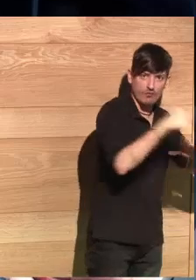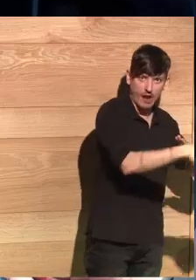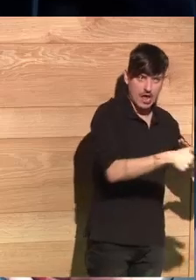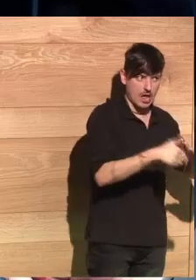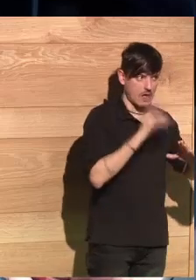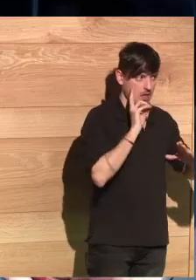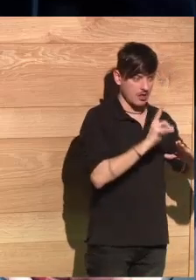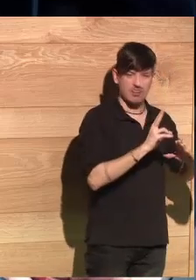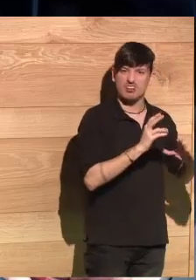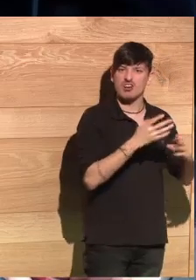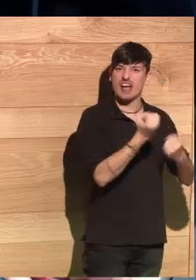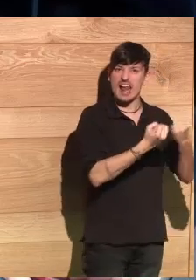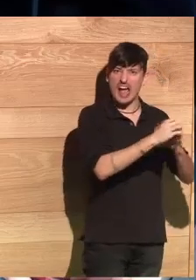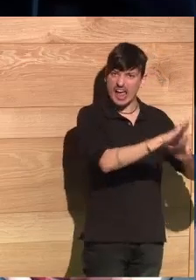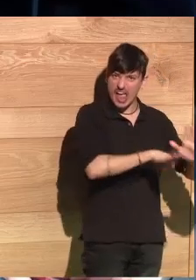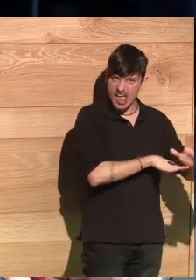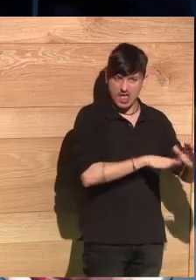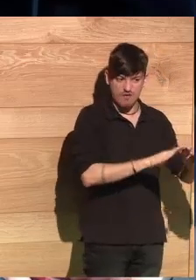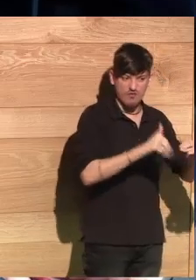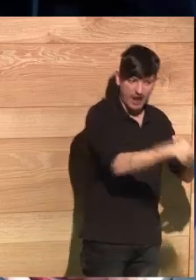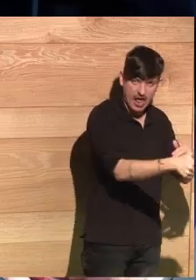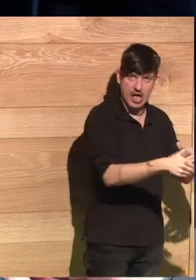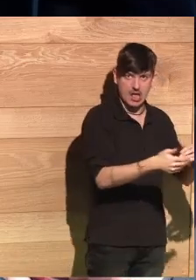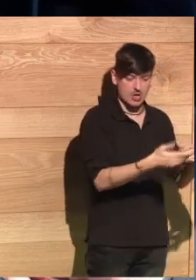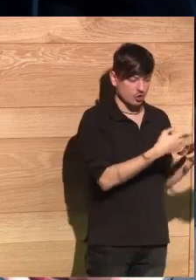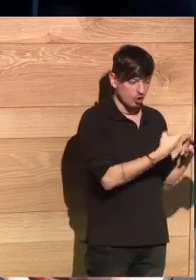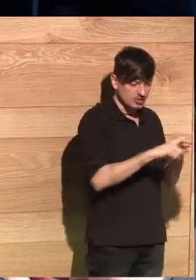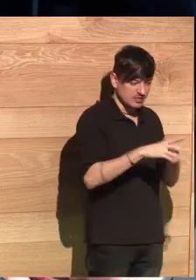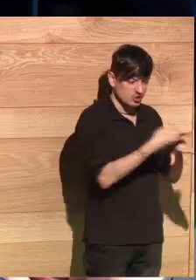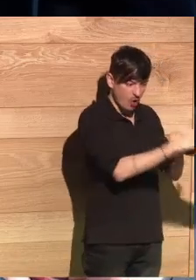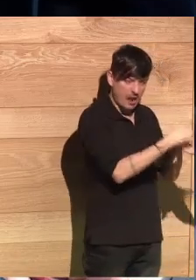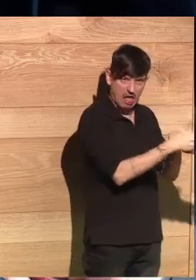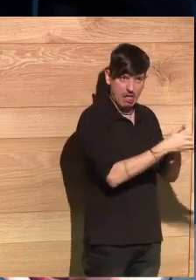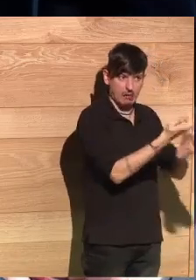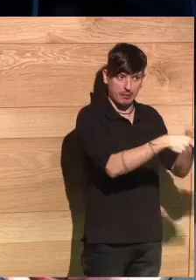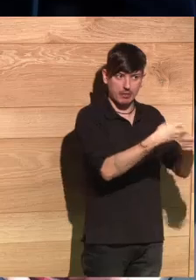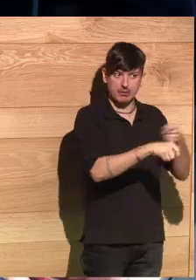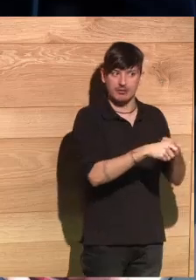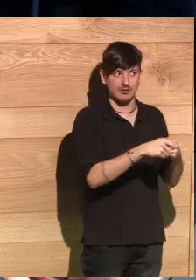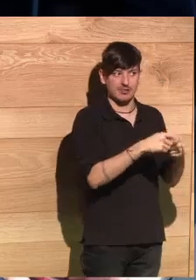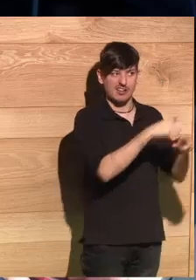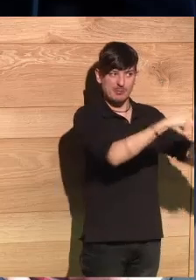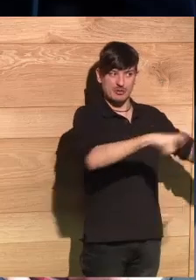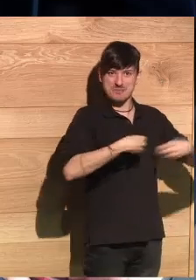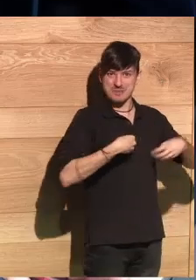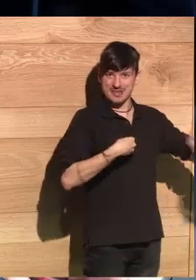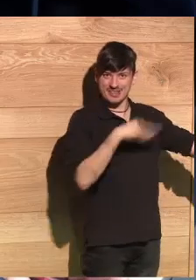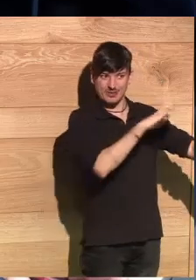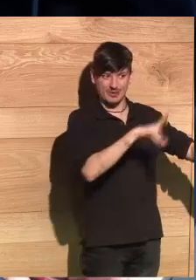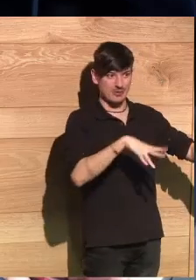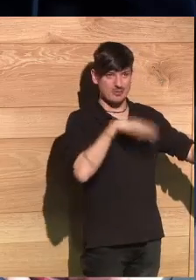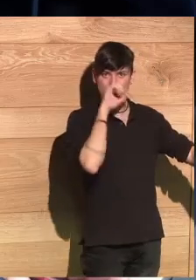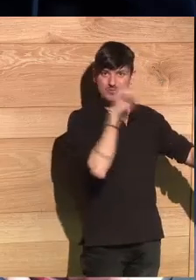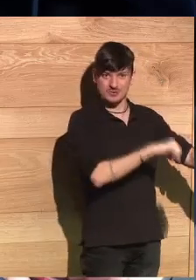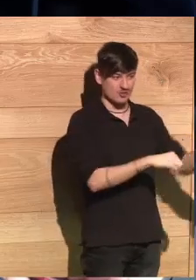el garage sale. Voy a vender las cosas que me sobran del garaje. Eso les encanta a los estadounidenses. Entonces sacan todos los bártulos